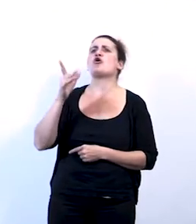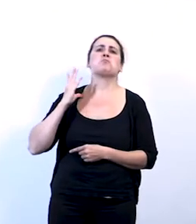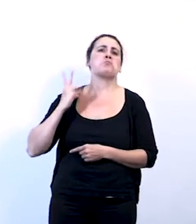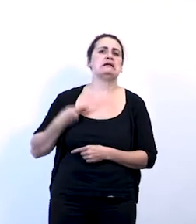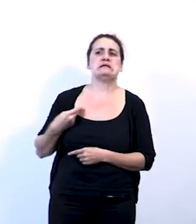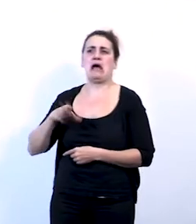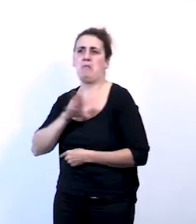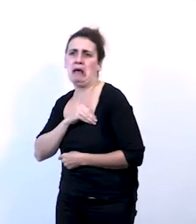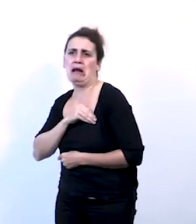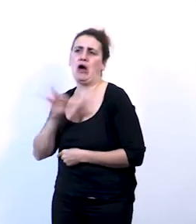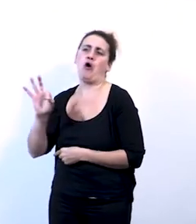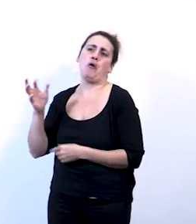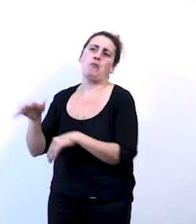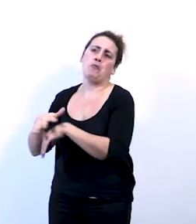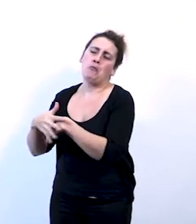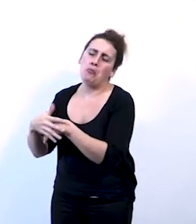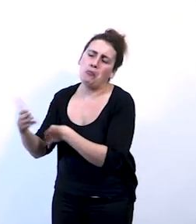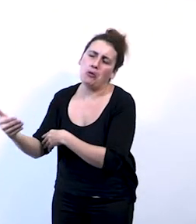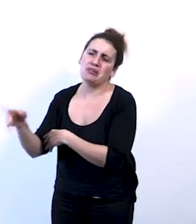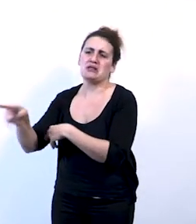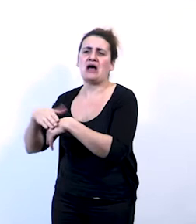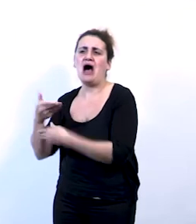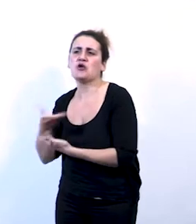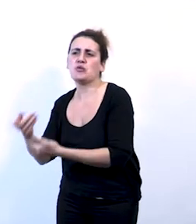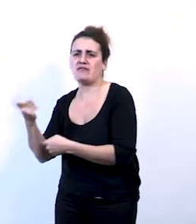palestinas y no porque pobrecitas necesitan ayuda y